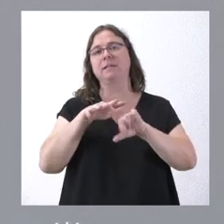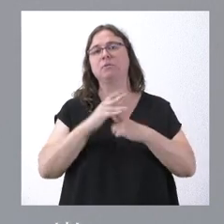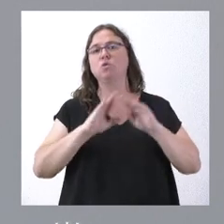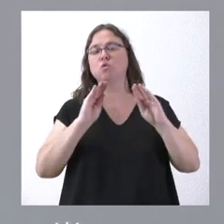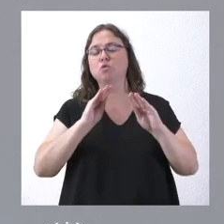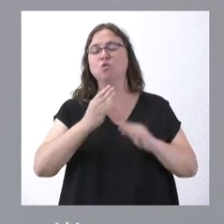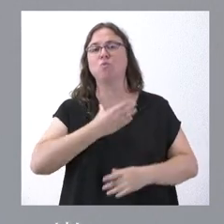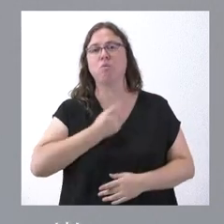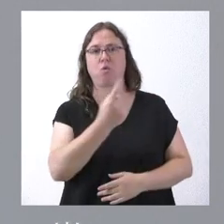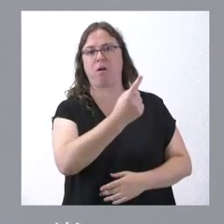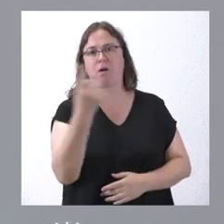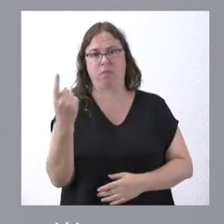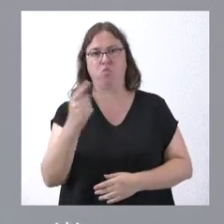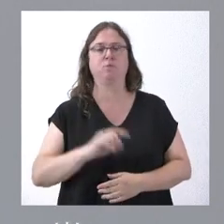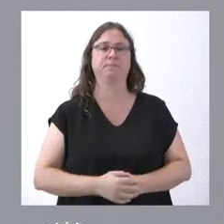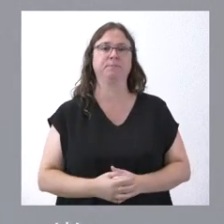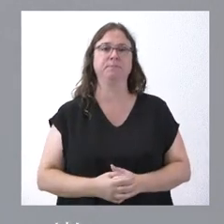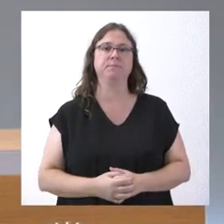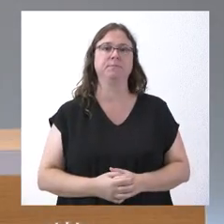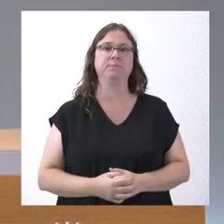localidad en relación con los alojamientos turísticos.